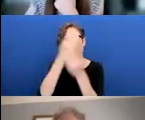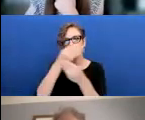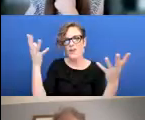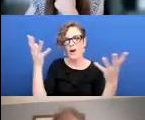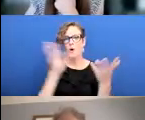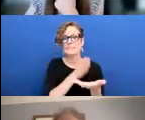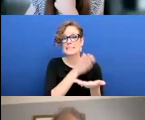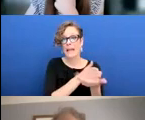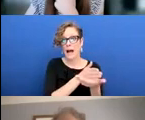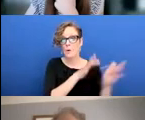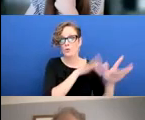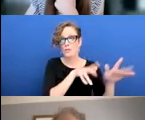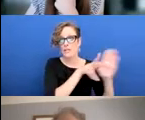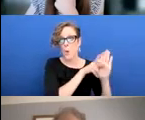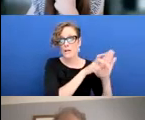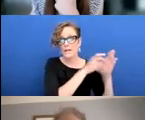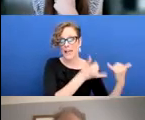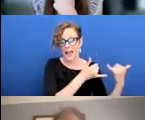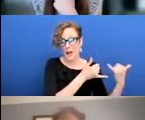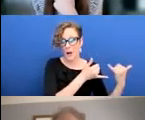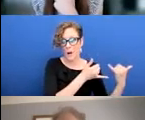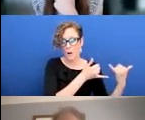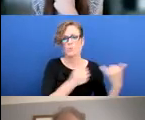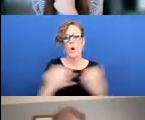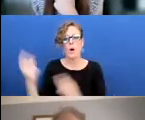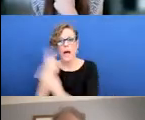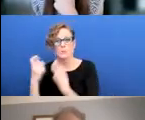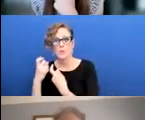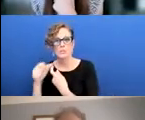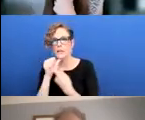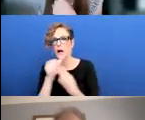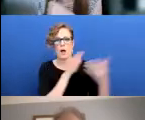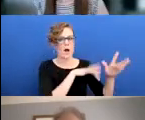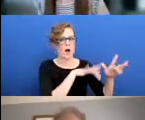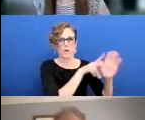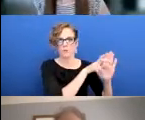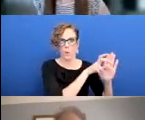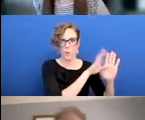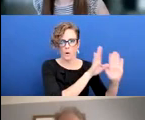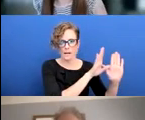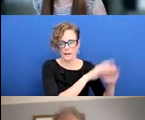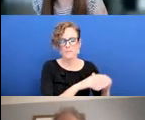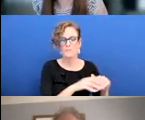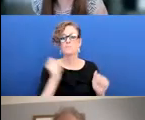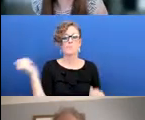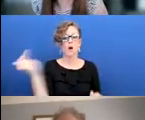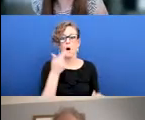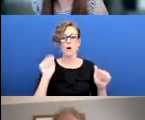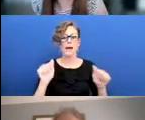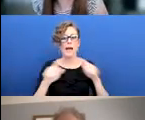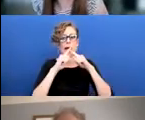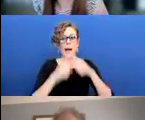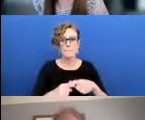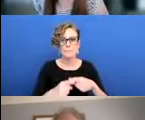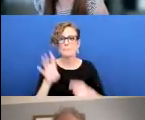Hola, soy Roshan. Entonces vamos ahora a dejar la grabación. Entonces con toda confianza pueden hacer sus preguntas.